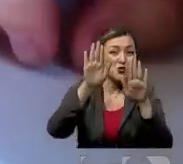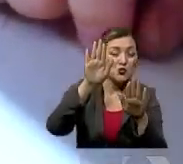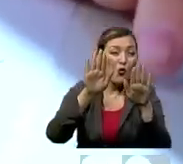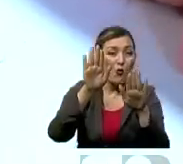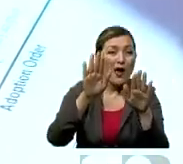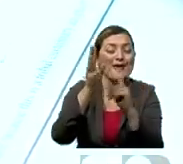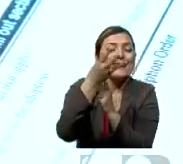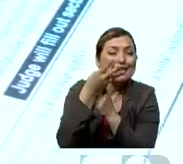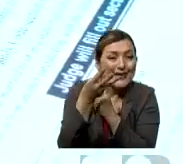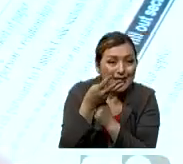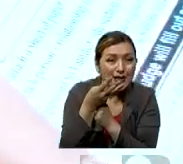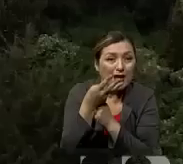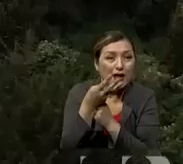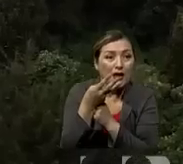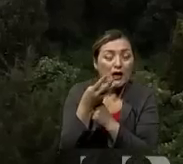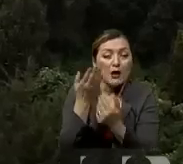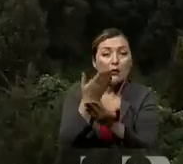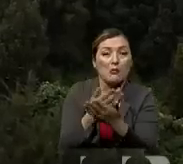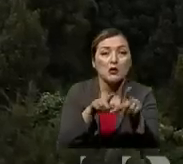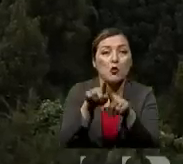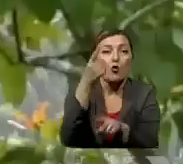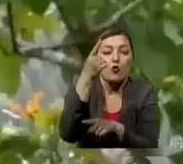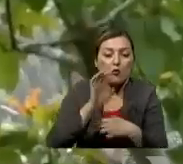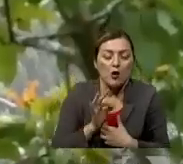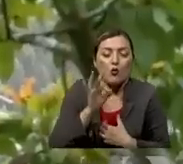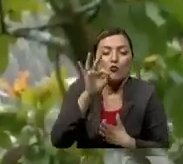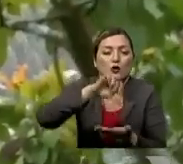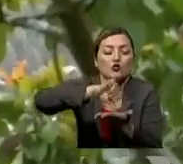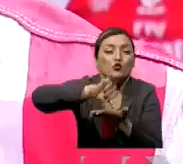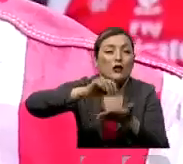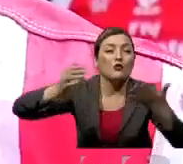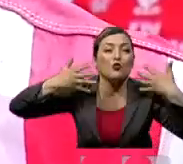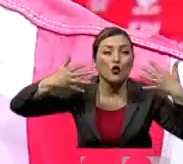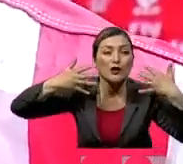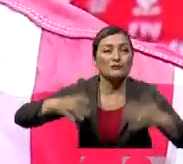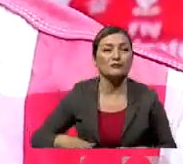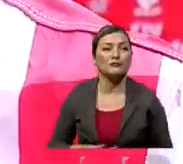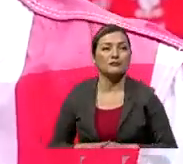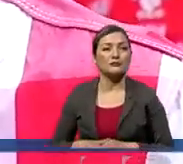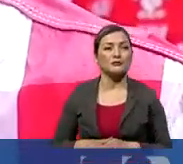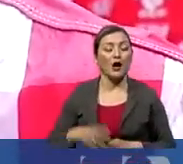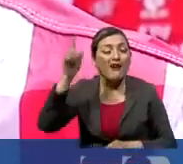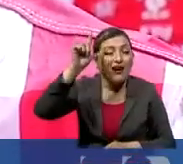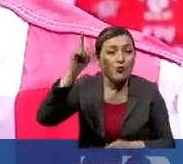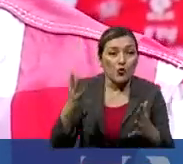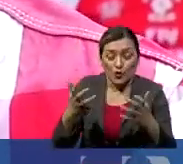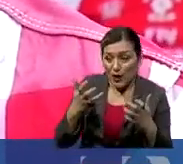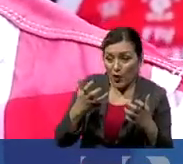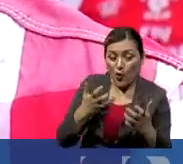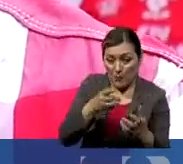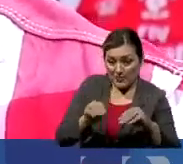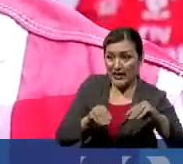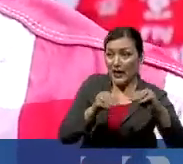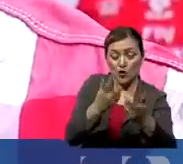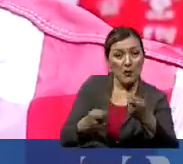forma virtual con un solo oferente en plena pandemia en la ciudad de Guayaquil. Lo más lógico era que, a ver, si es que yo quiero vender un